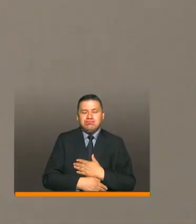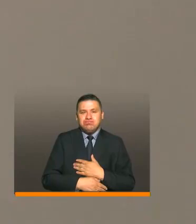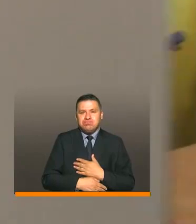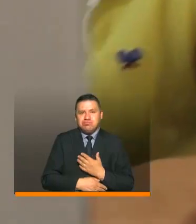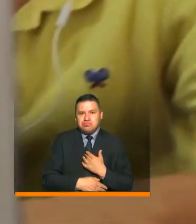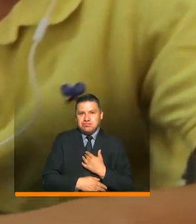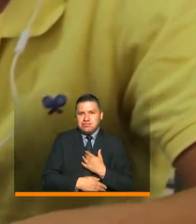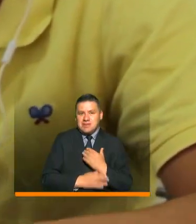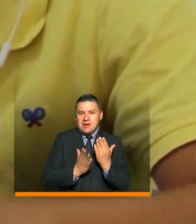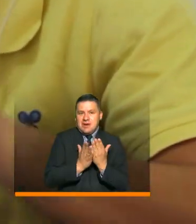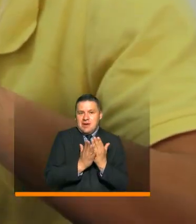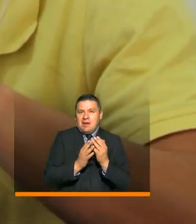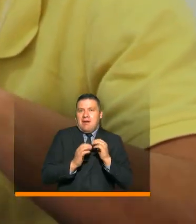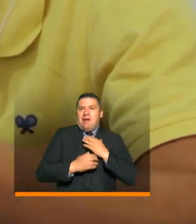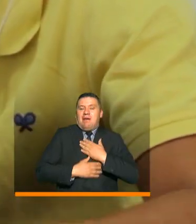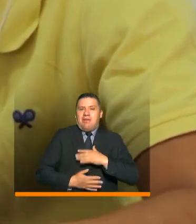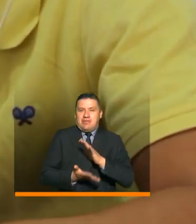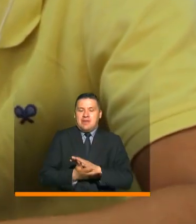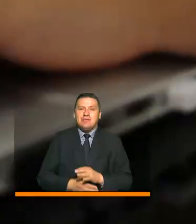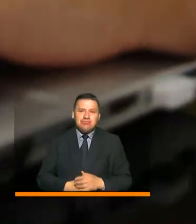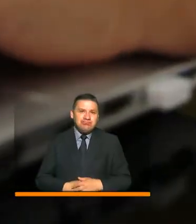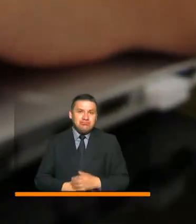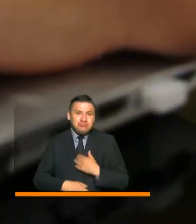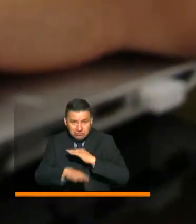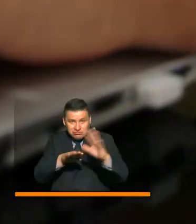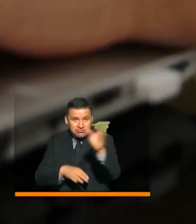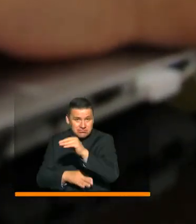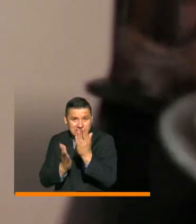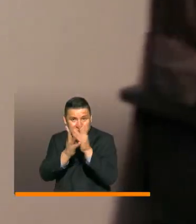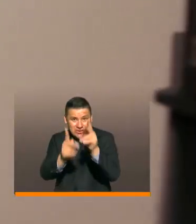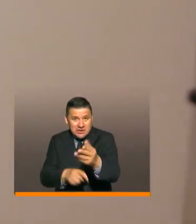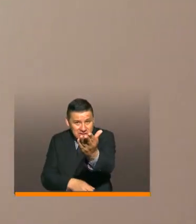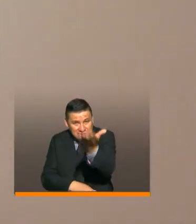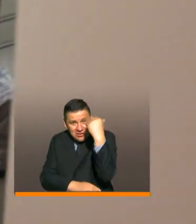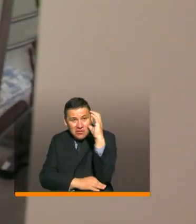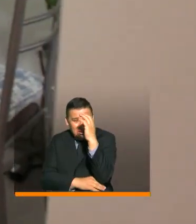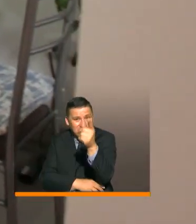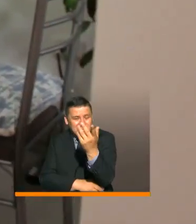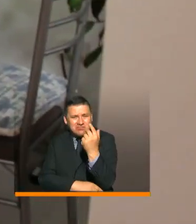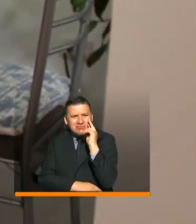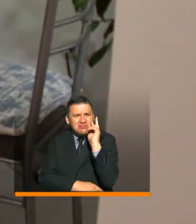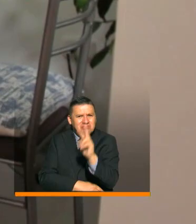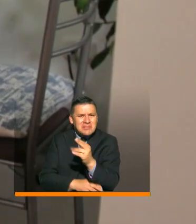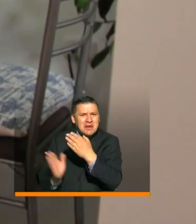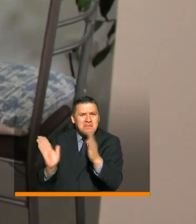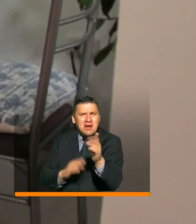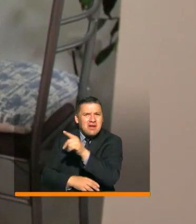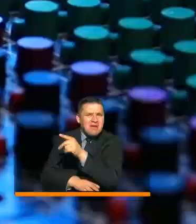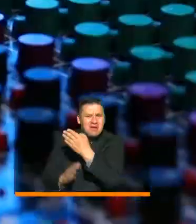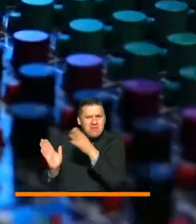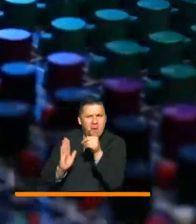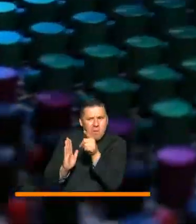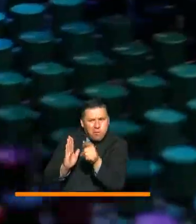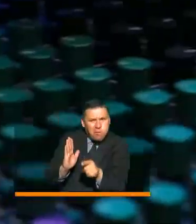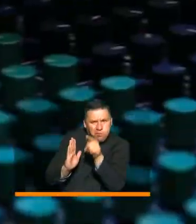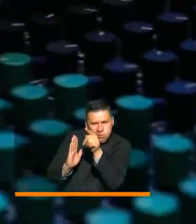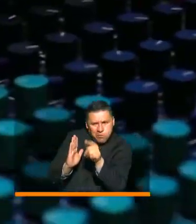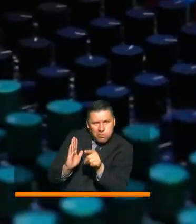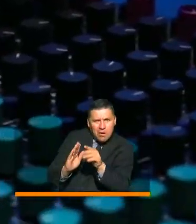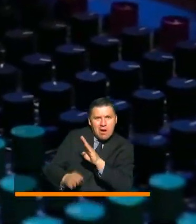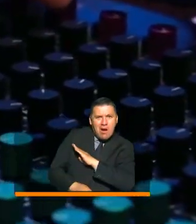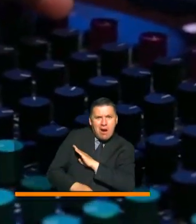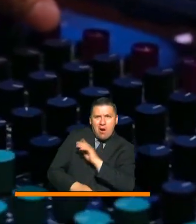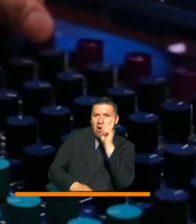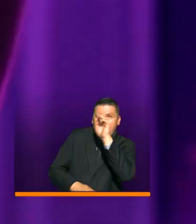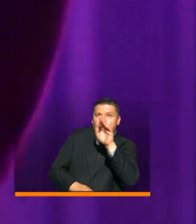mis estudios con tranquilidad. Yo motivo a todos los estudiantes colombianos a que miren los planes que tiene cada